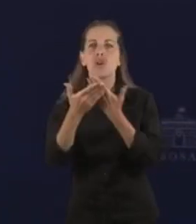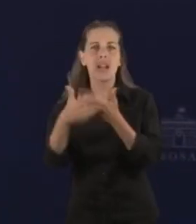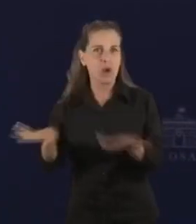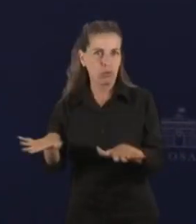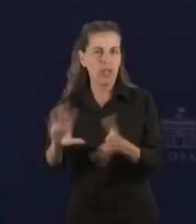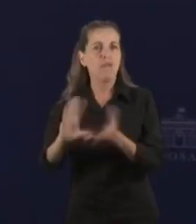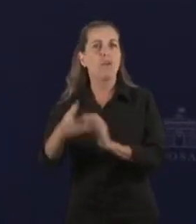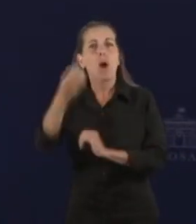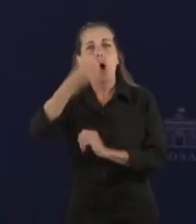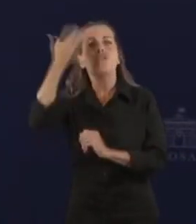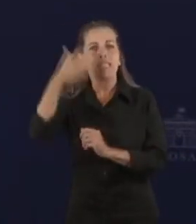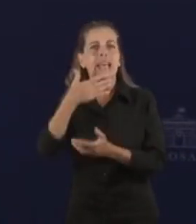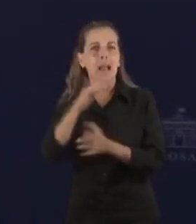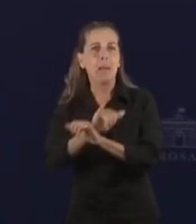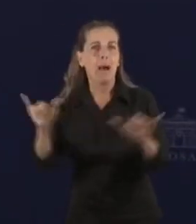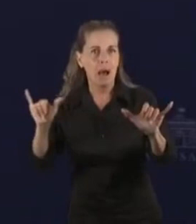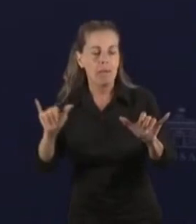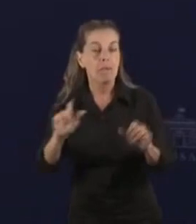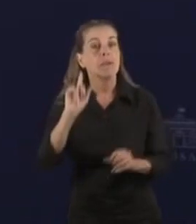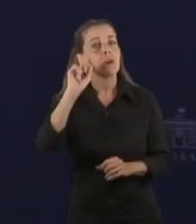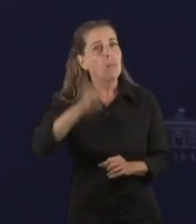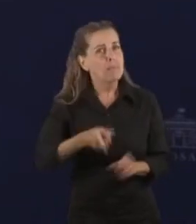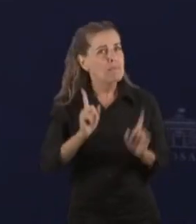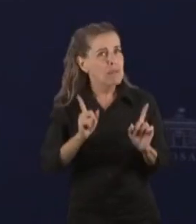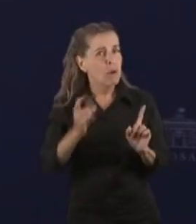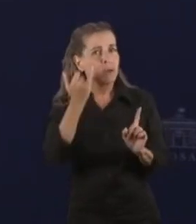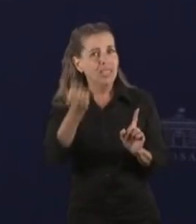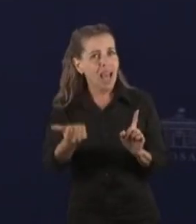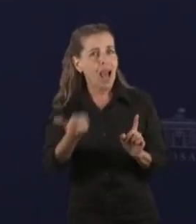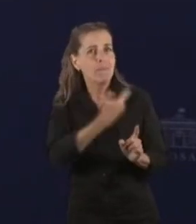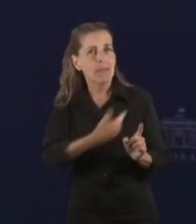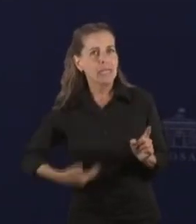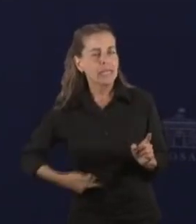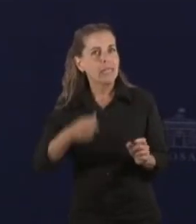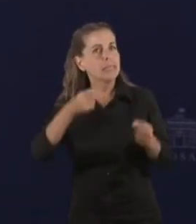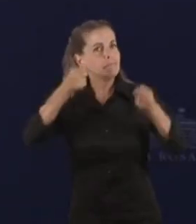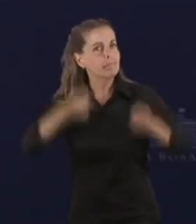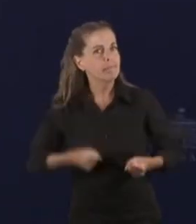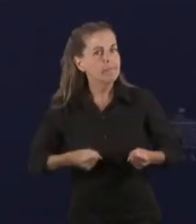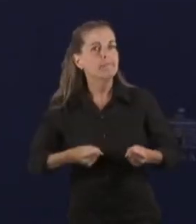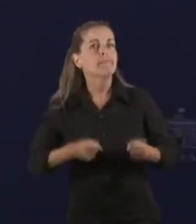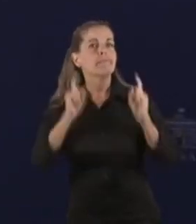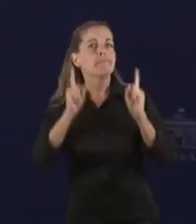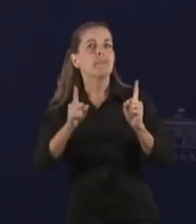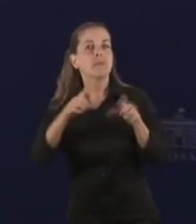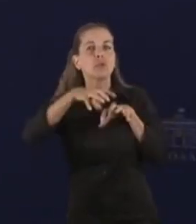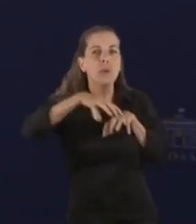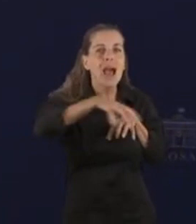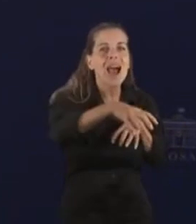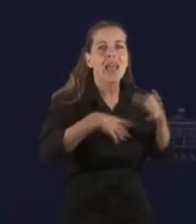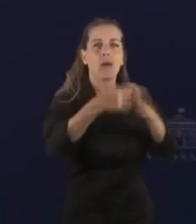efectivamente como también se comunicó la el presidente decidió avanzar con la fusión de el área de infraestructura